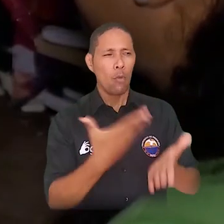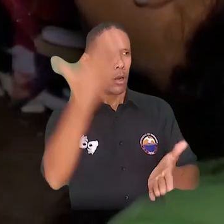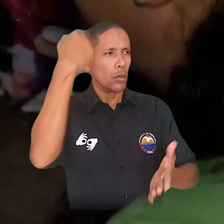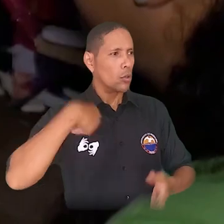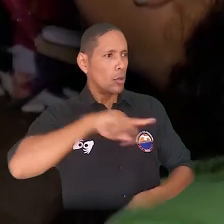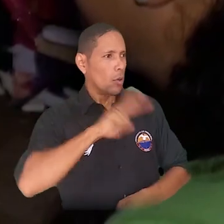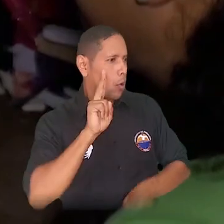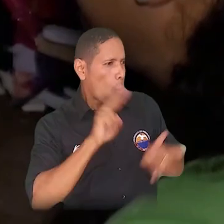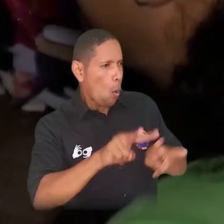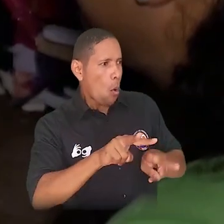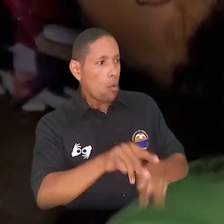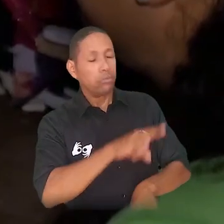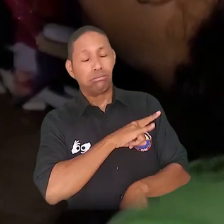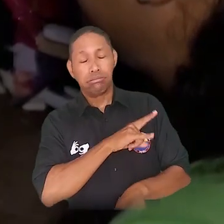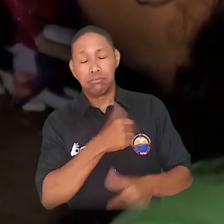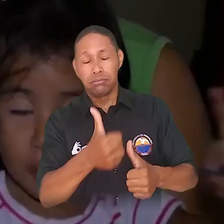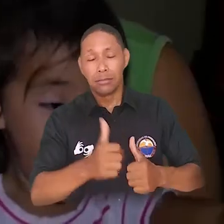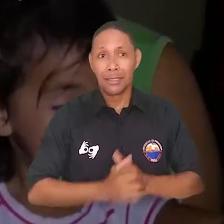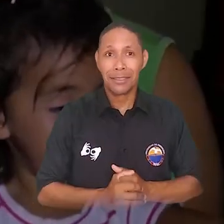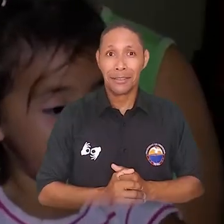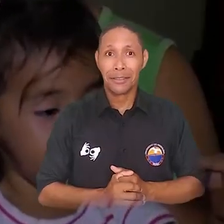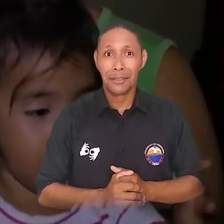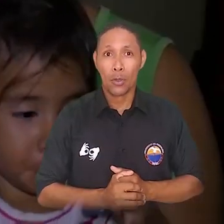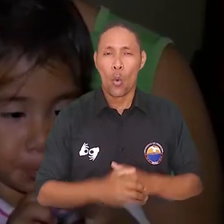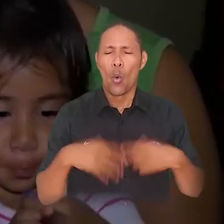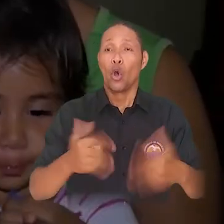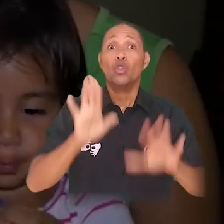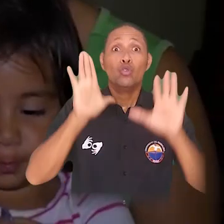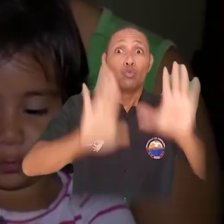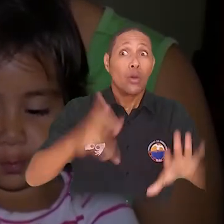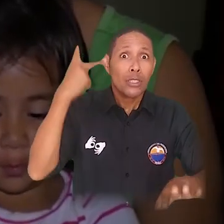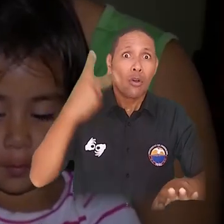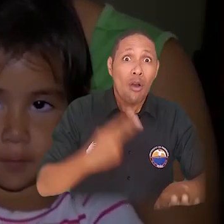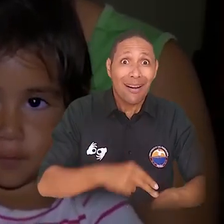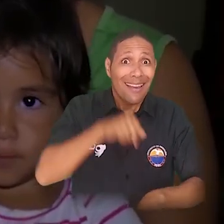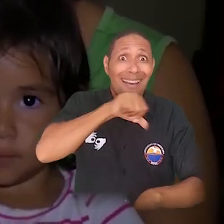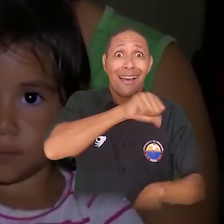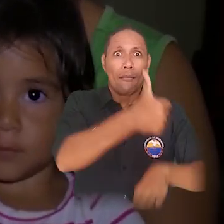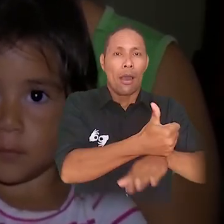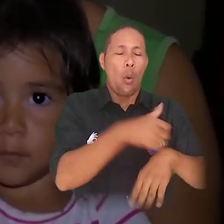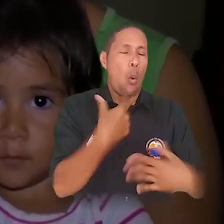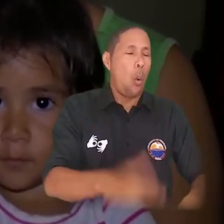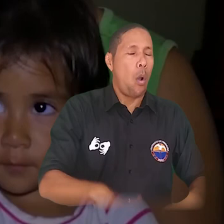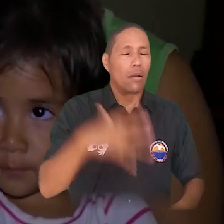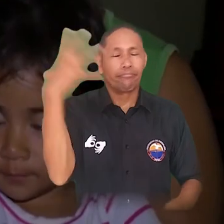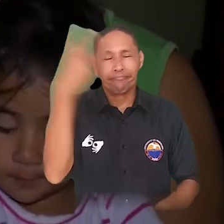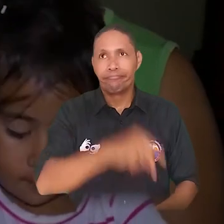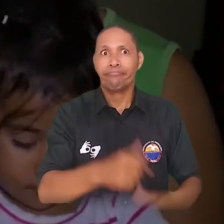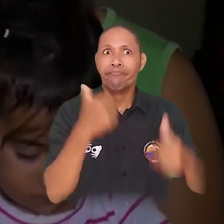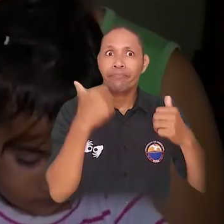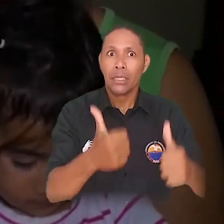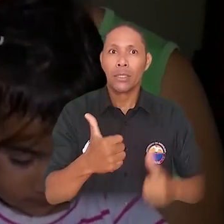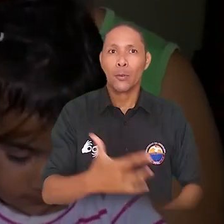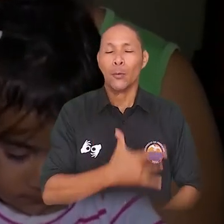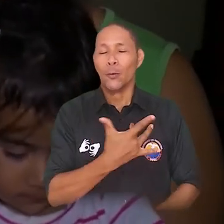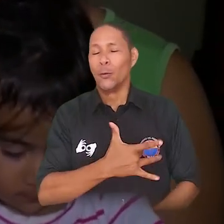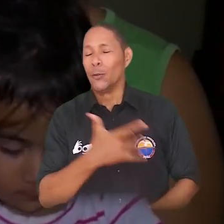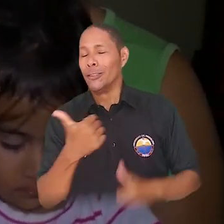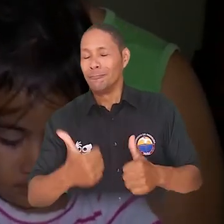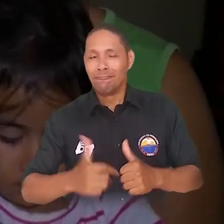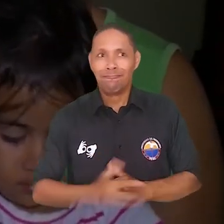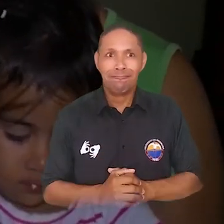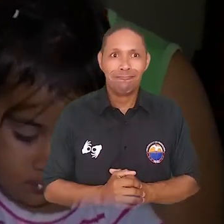motivador y es inspirador. Maravilloso el rector con su historia, me conmovió mucho, súper lindo, y